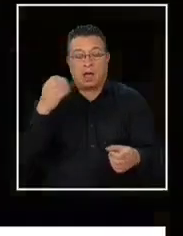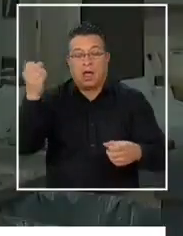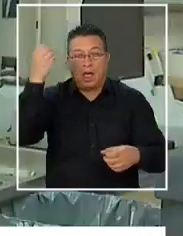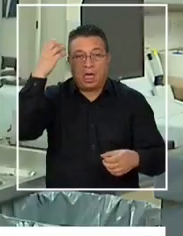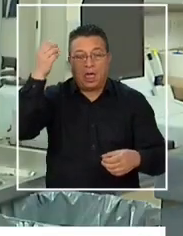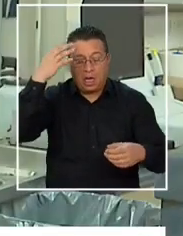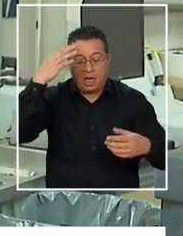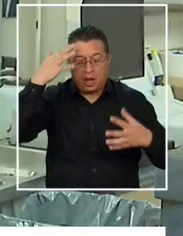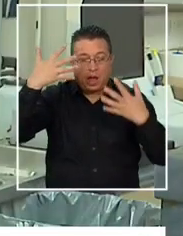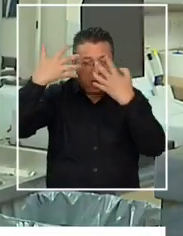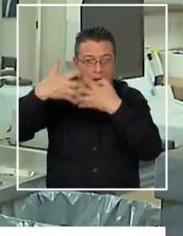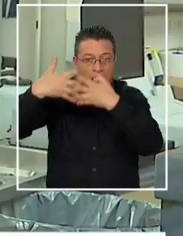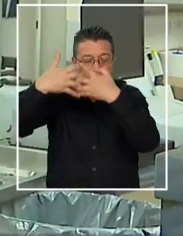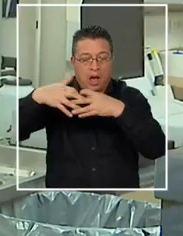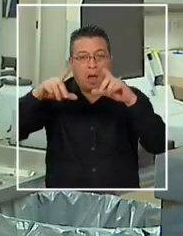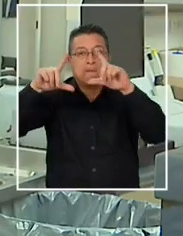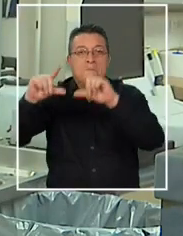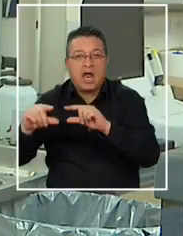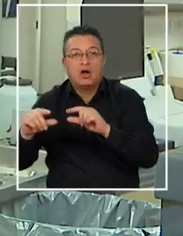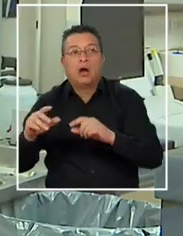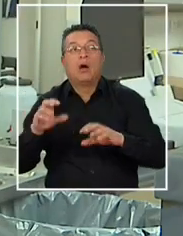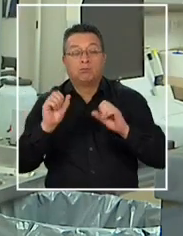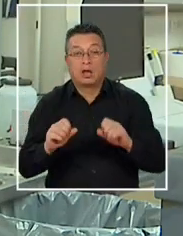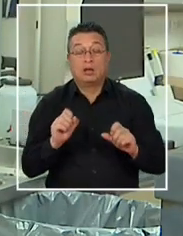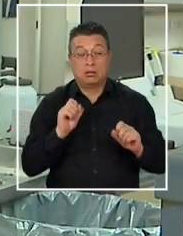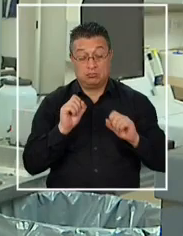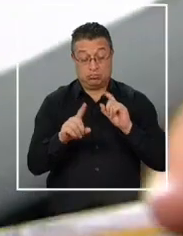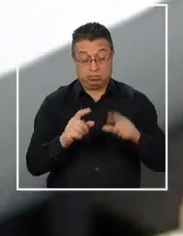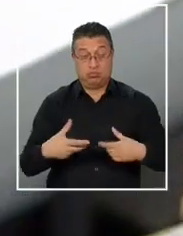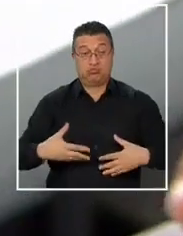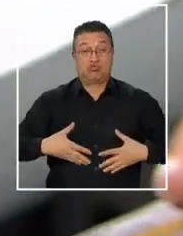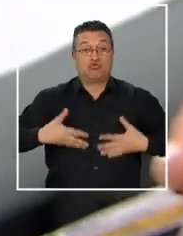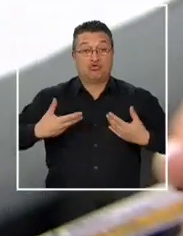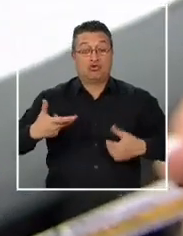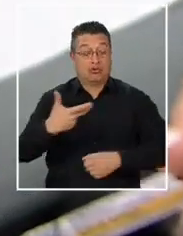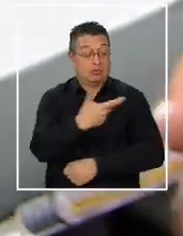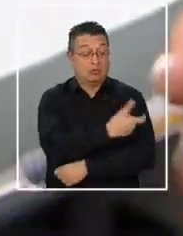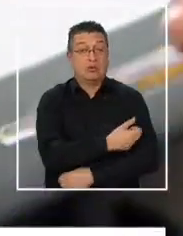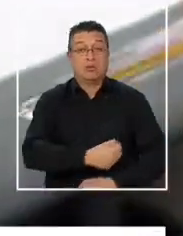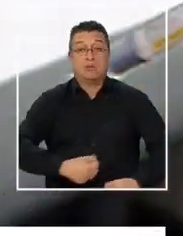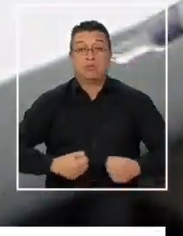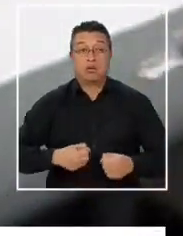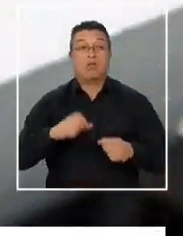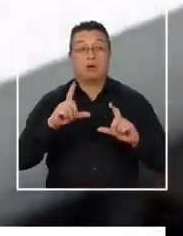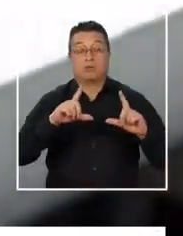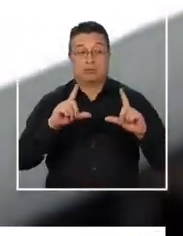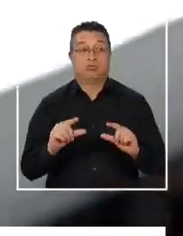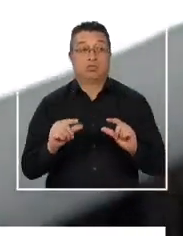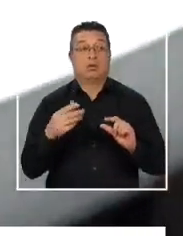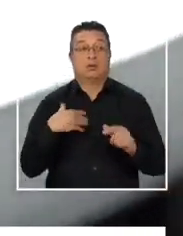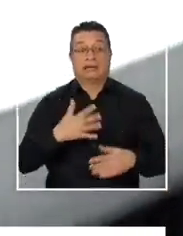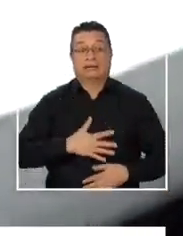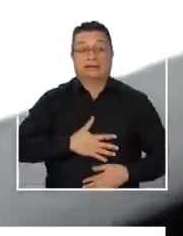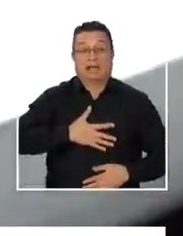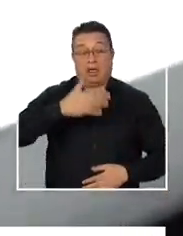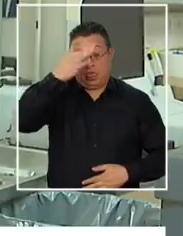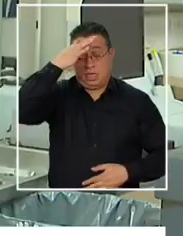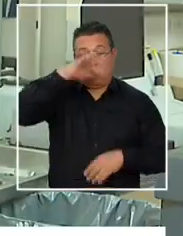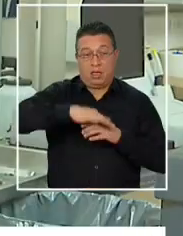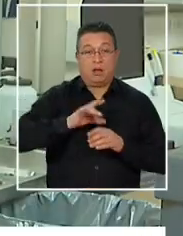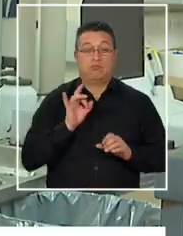aprendizaje. Y esta vacuna podría generar una inmunidad tal que pudiera no solamente disminuir los síntomas de